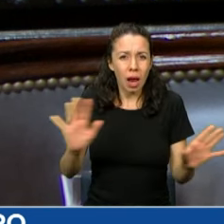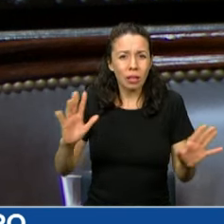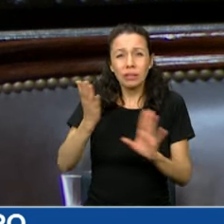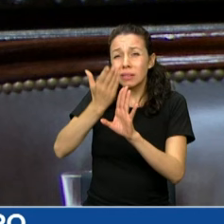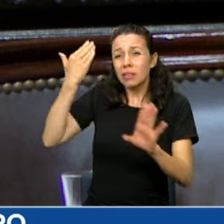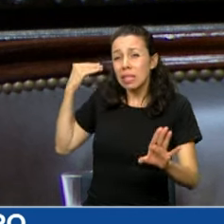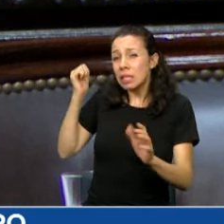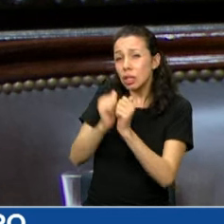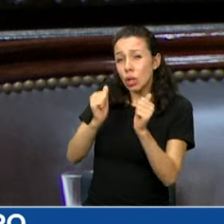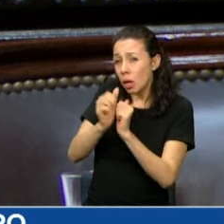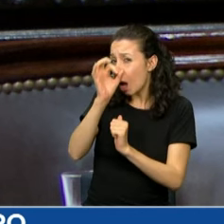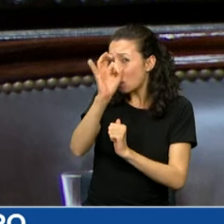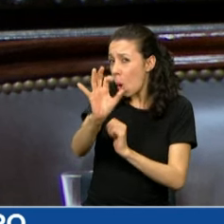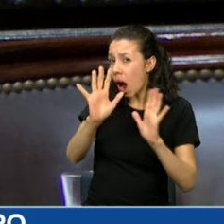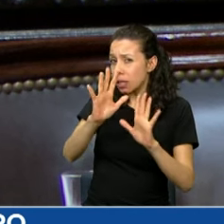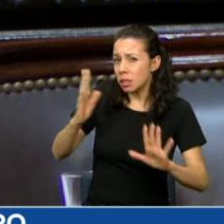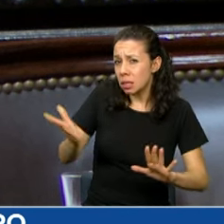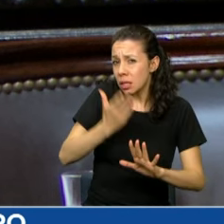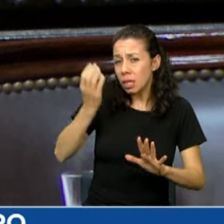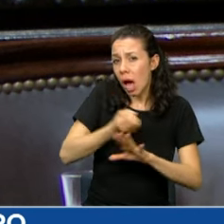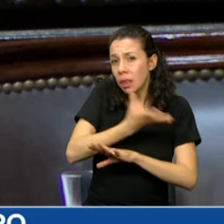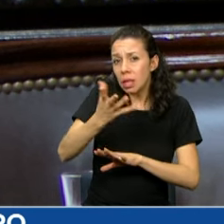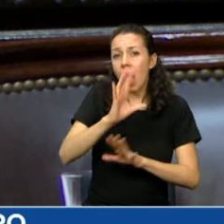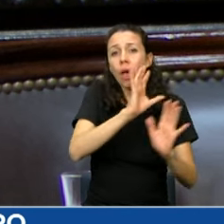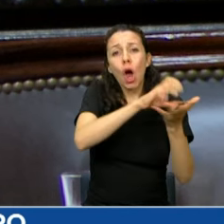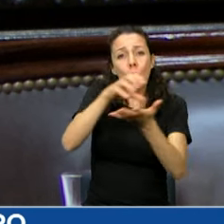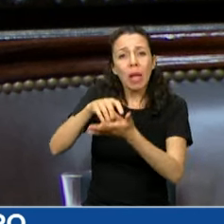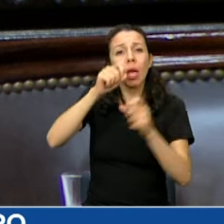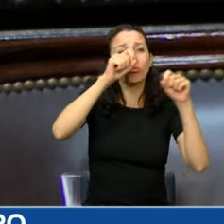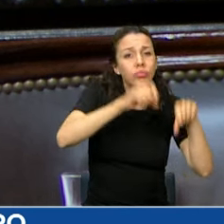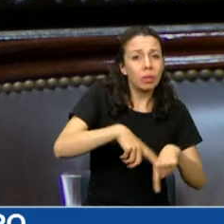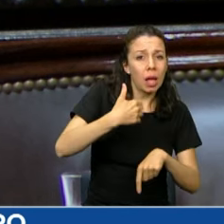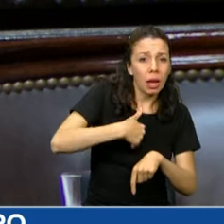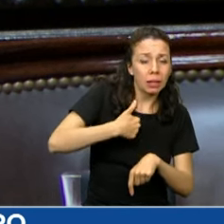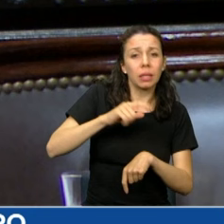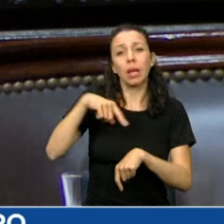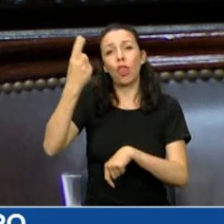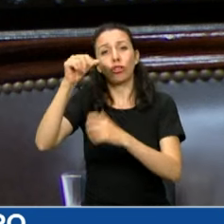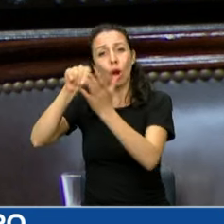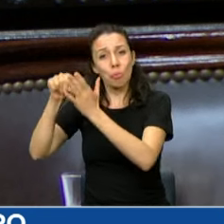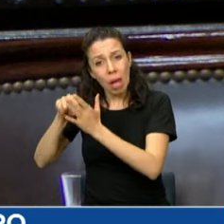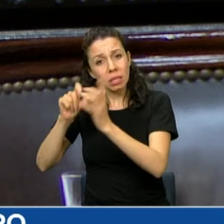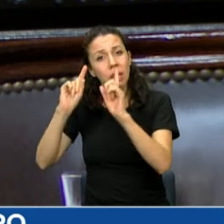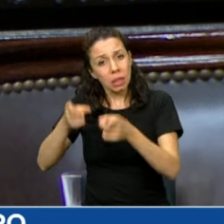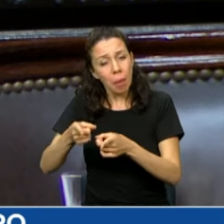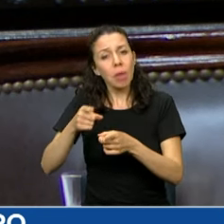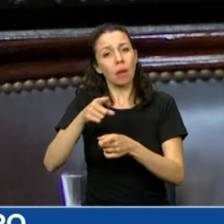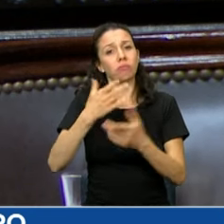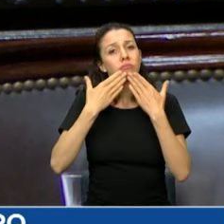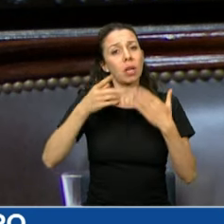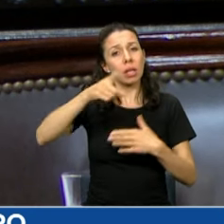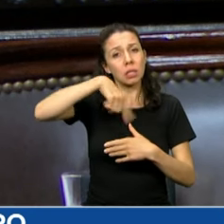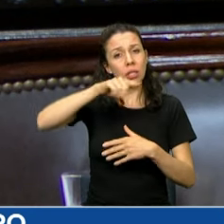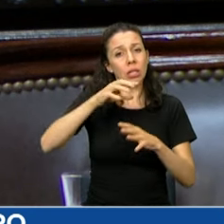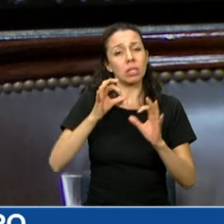inéditos por parte de compañías nacionales y extranjeras que llevaron a concretar en